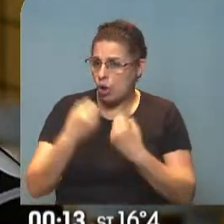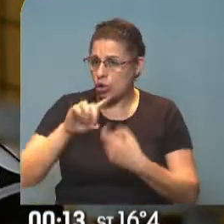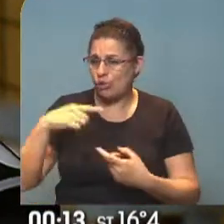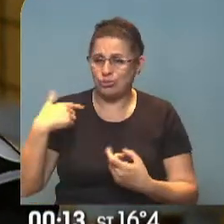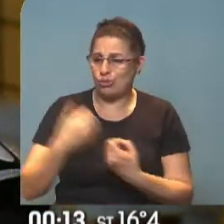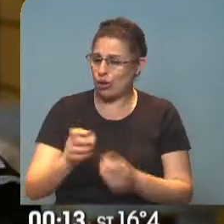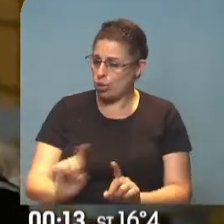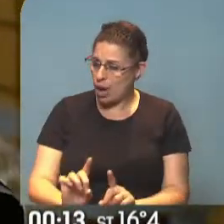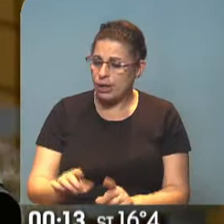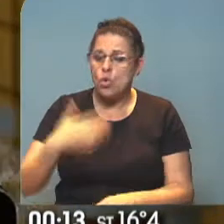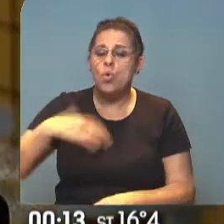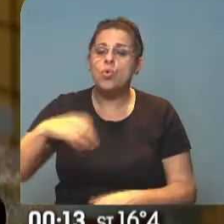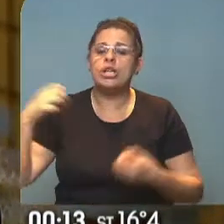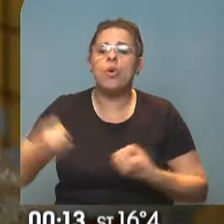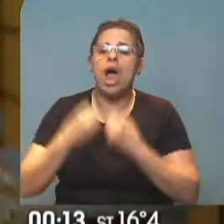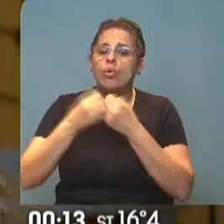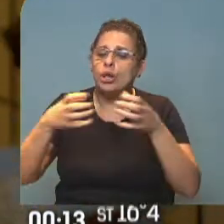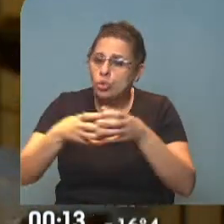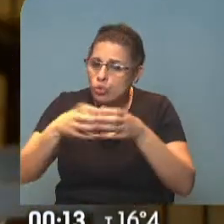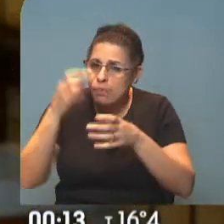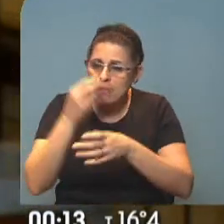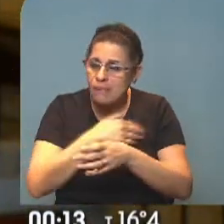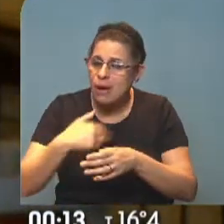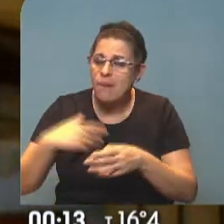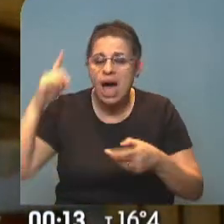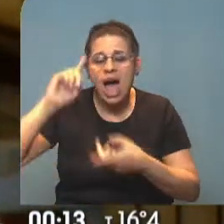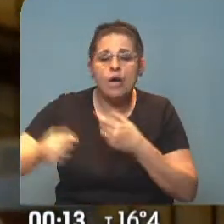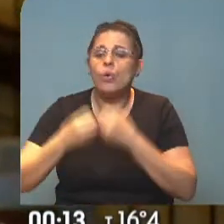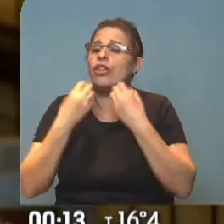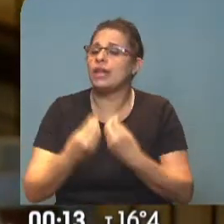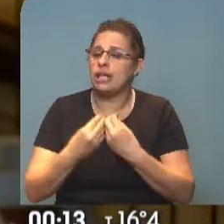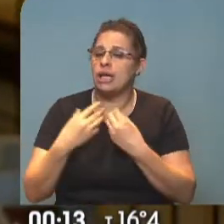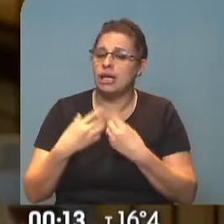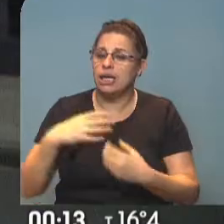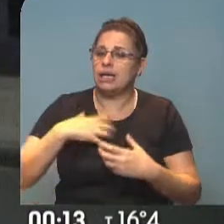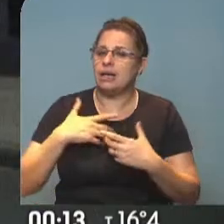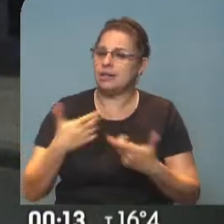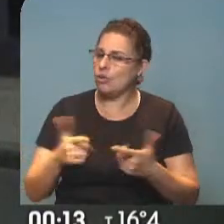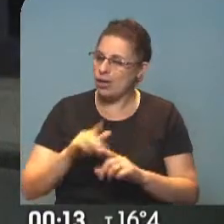de acuerdo. Acá lo único que estamos de acuerdo, este grupo de padres, es el no a la falta de clases.